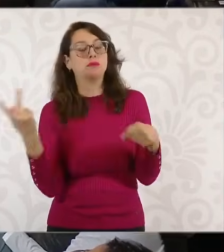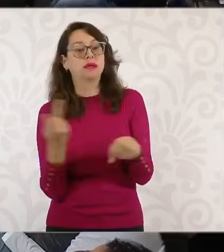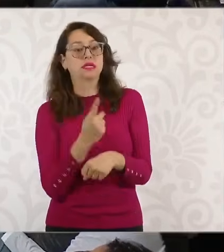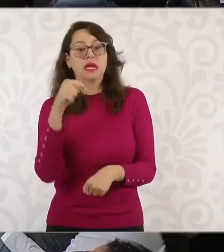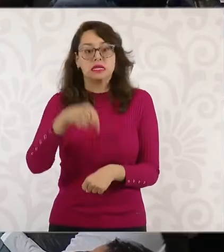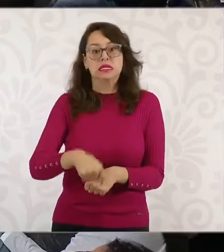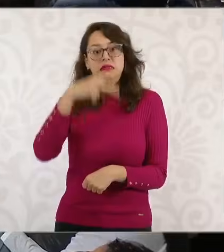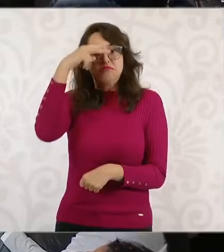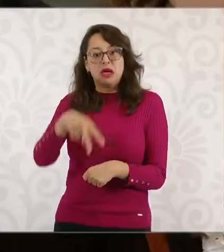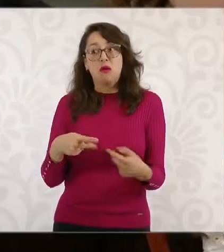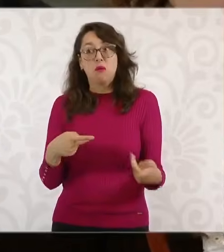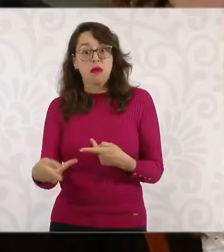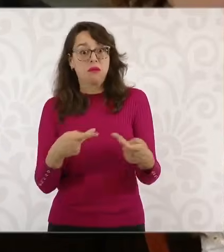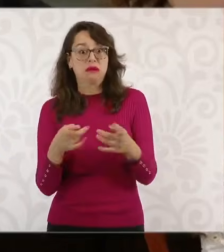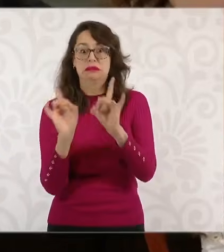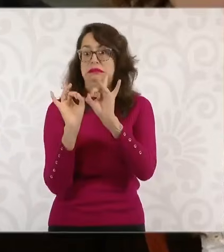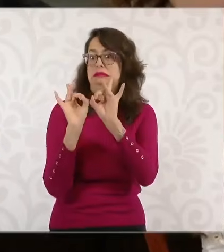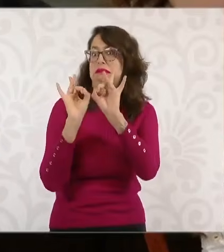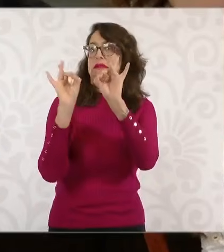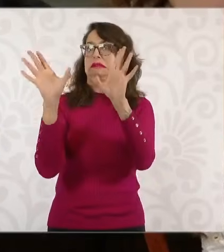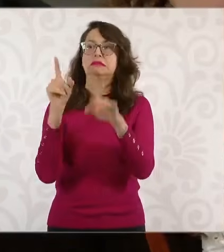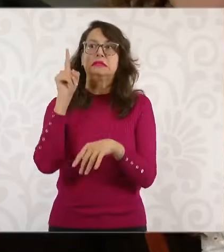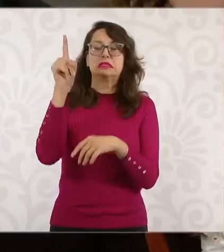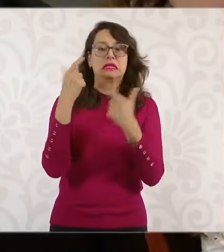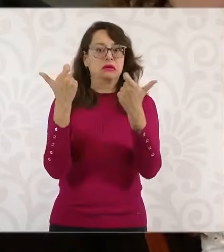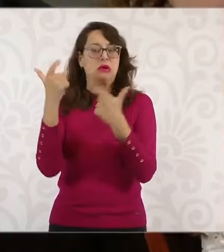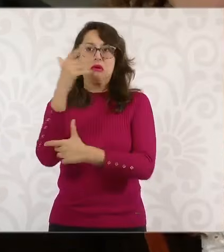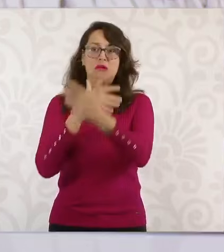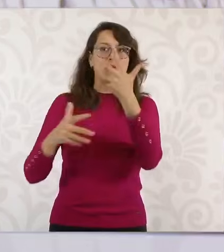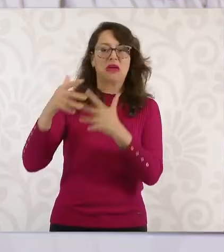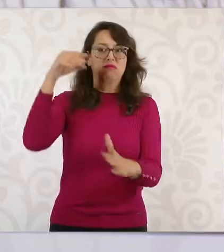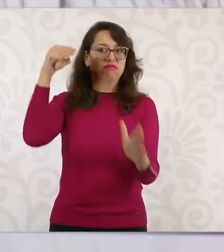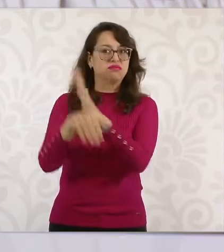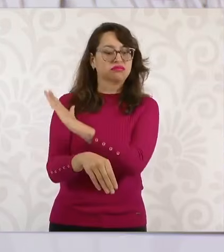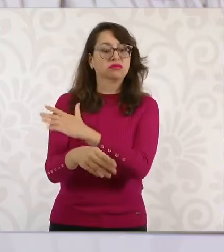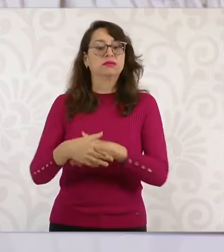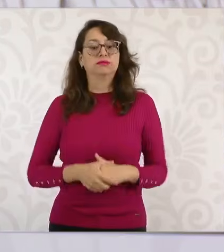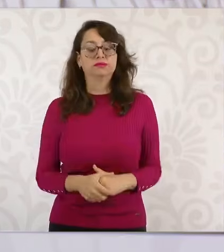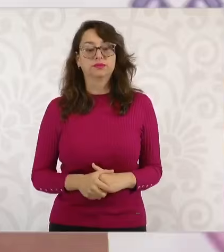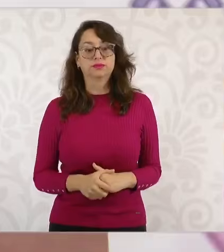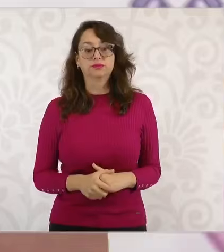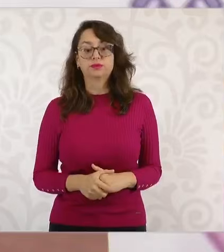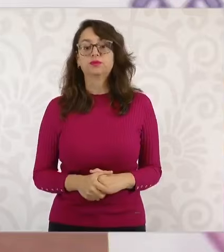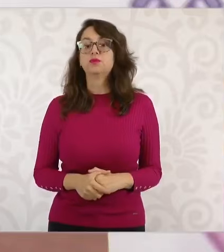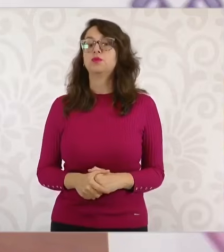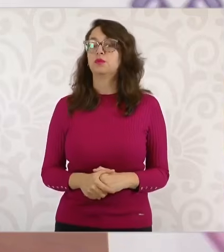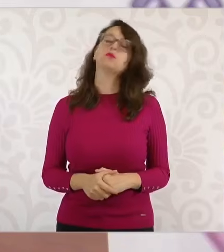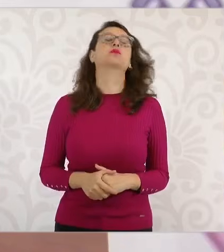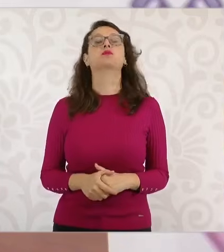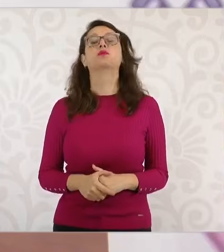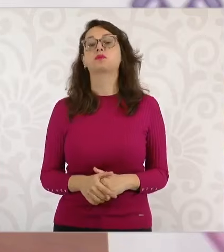preparado para hacerle frente a condiciones de turbulencia económica? Bueno, el peso se mantuvo, se revaluó el